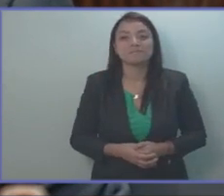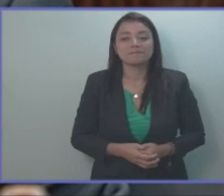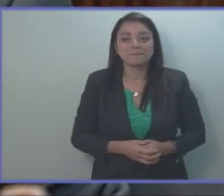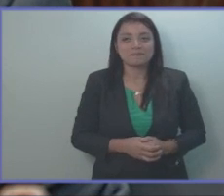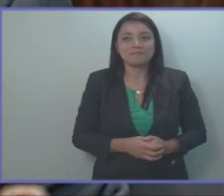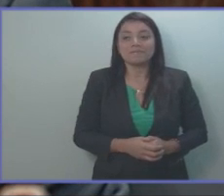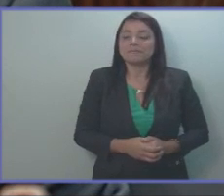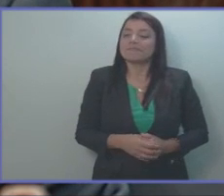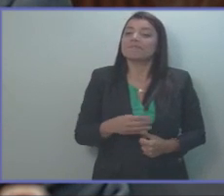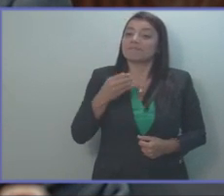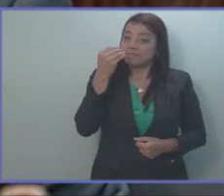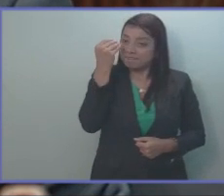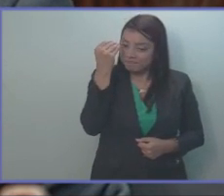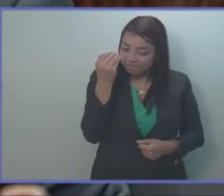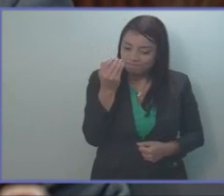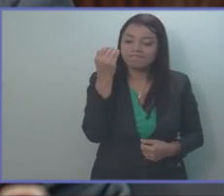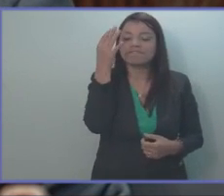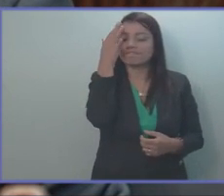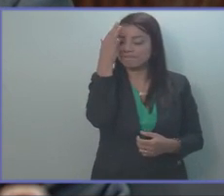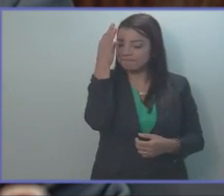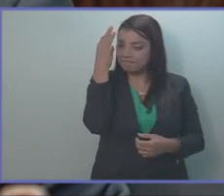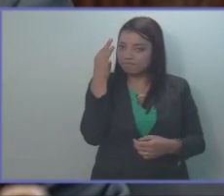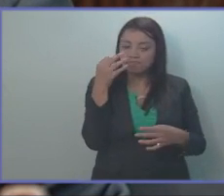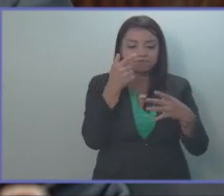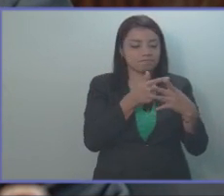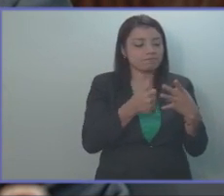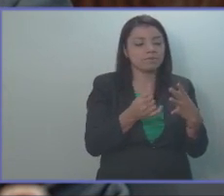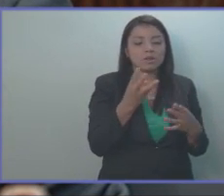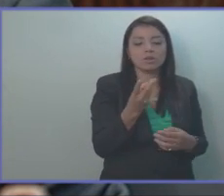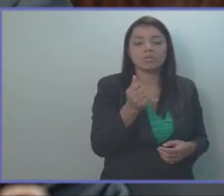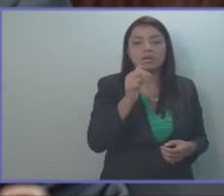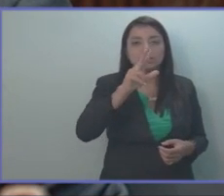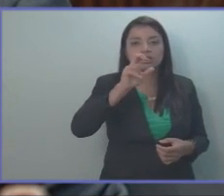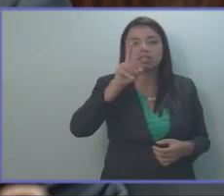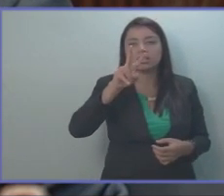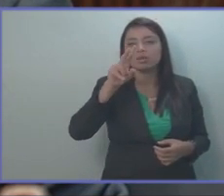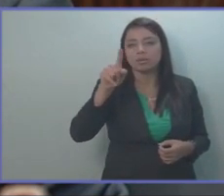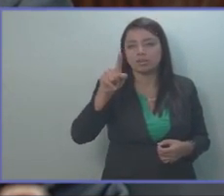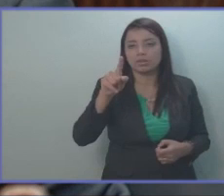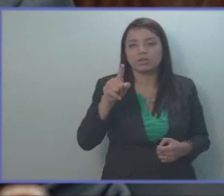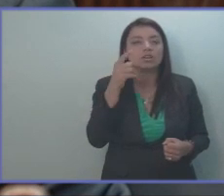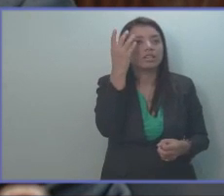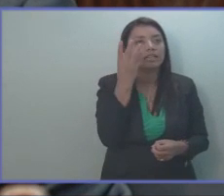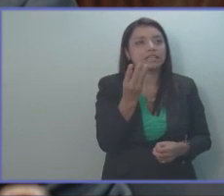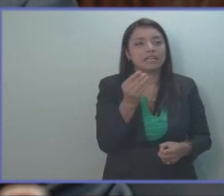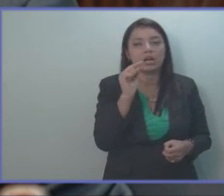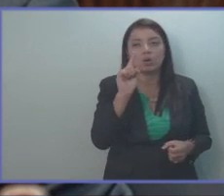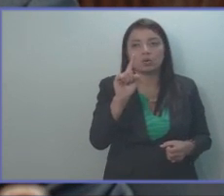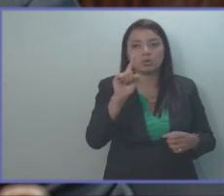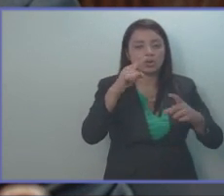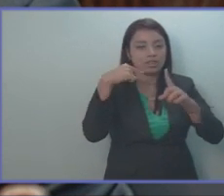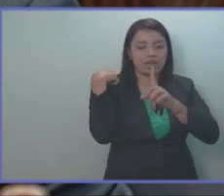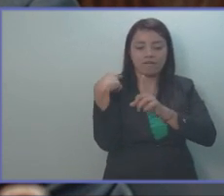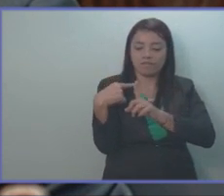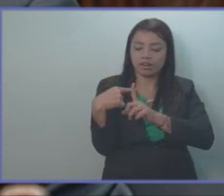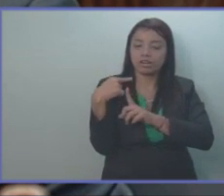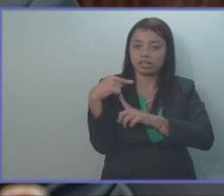Que mediante decreto legislativo número 321, de fecha 1 de abril